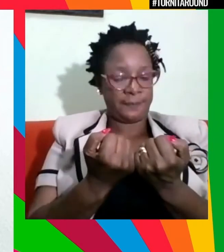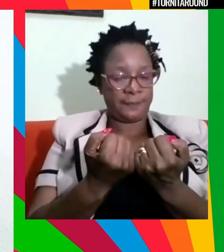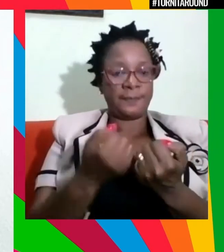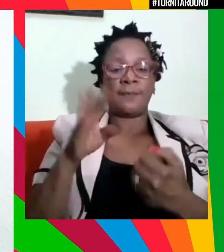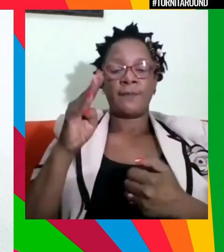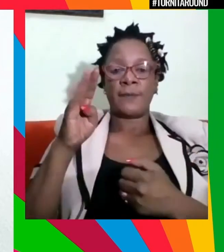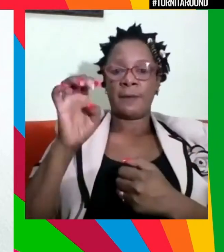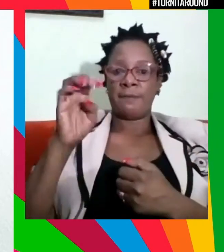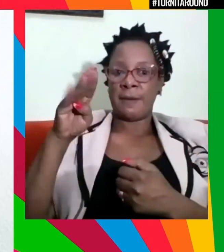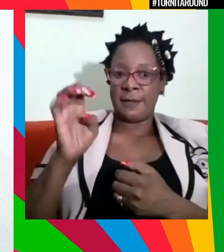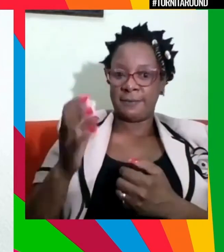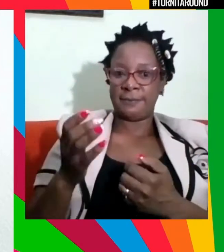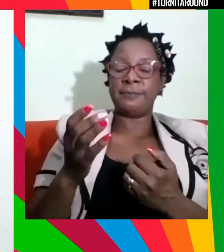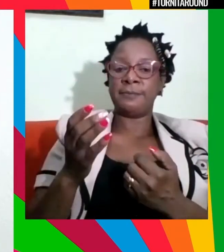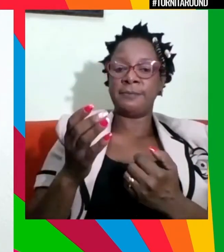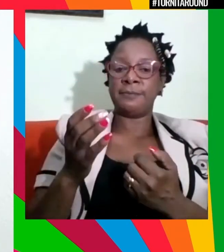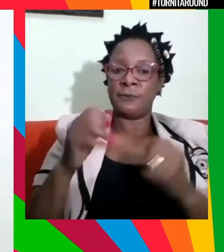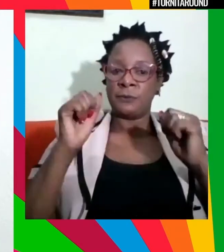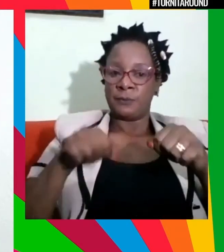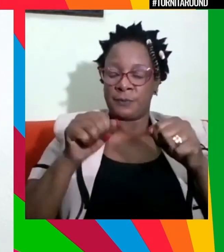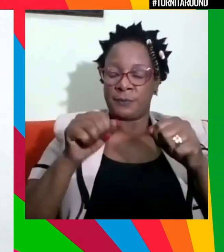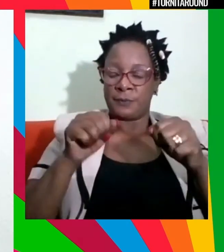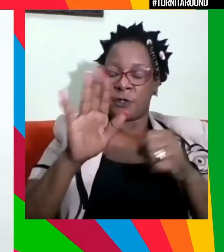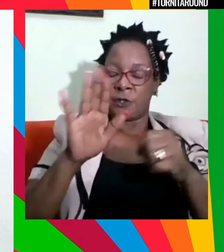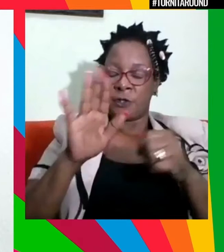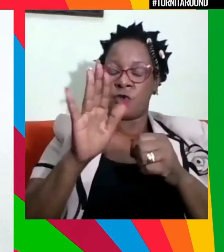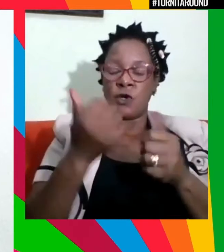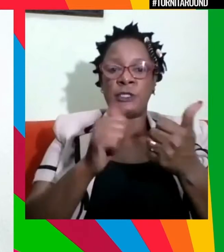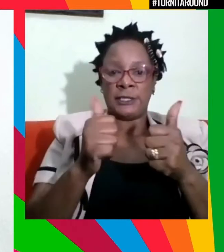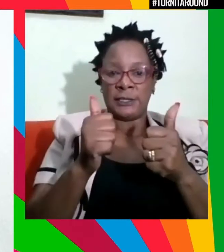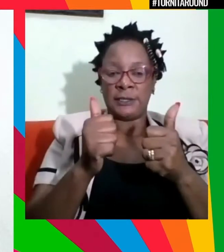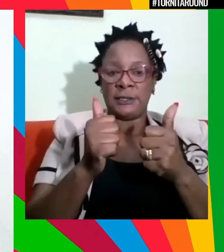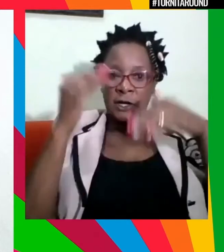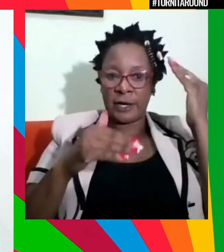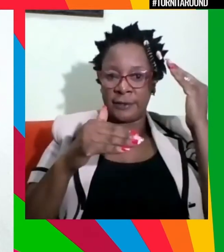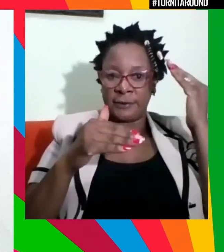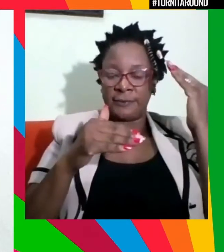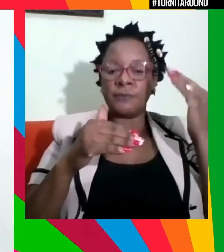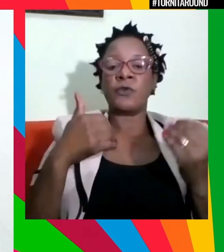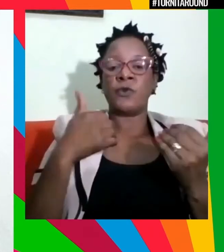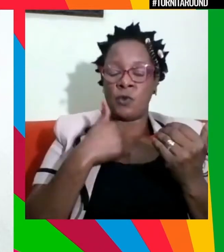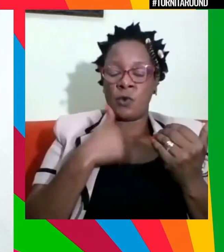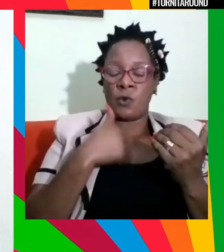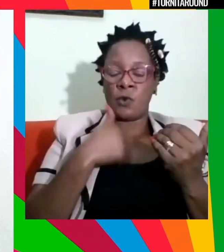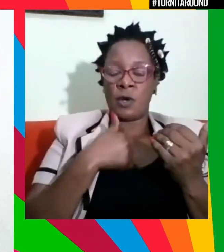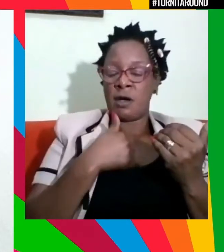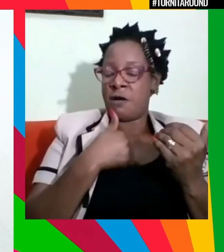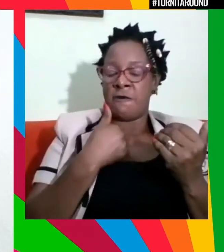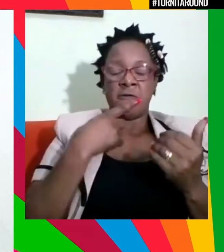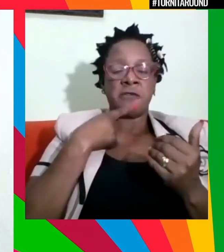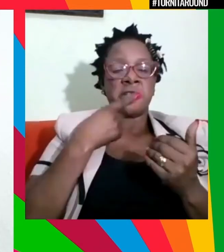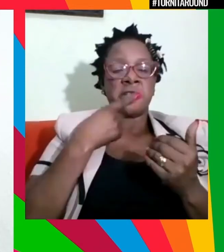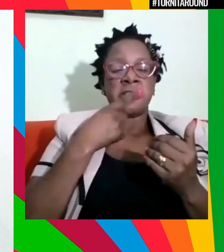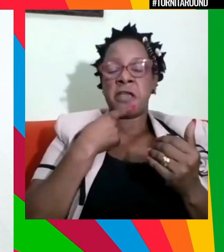en tu carrera deportiva, ¿nunca has aceptado un no como respuesta? ¿Has